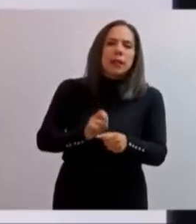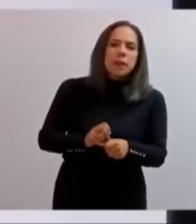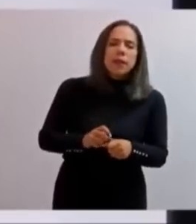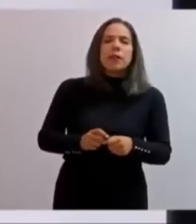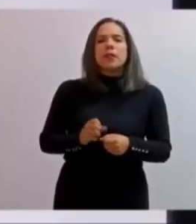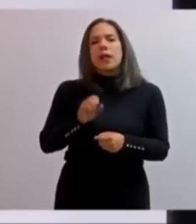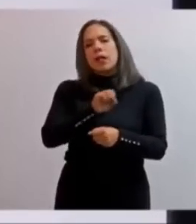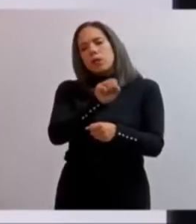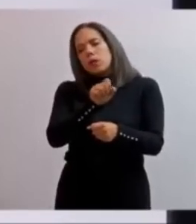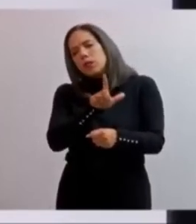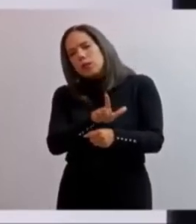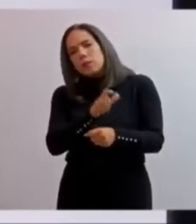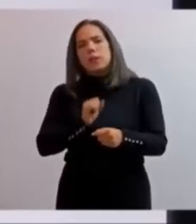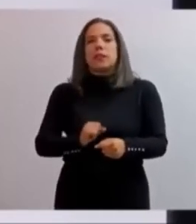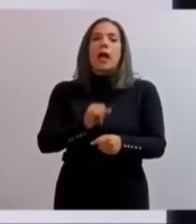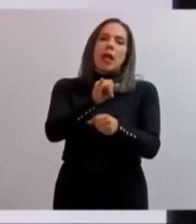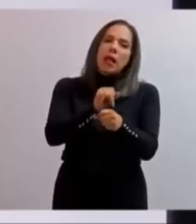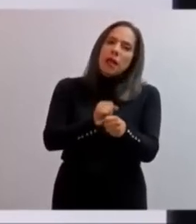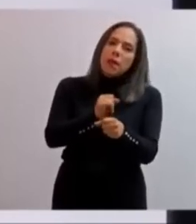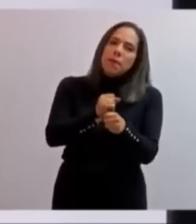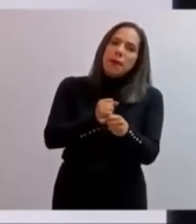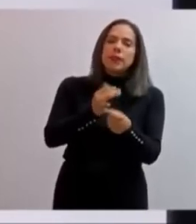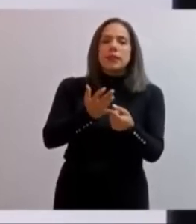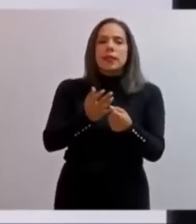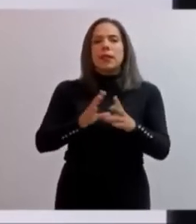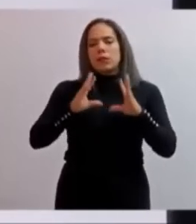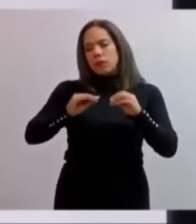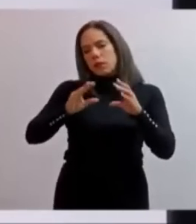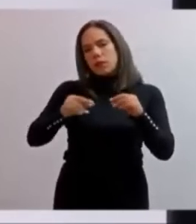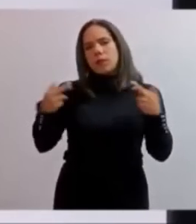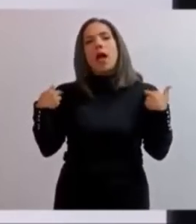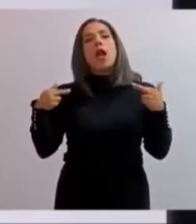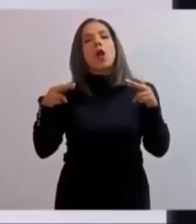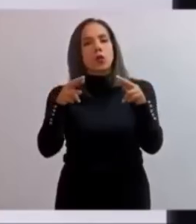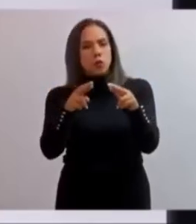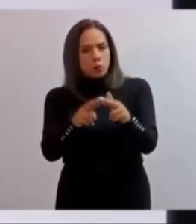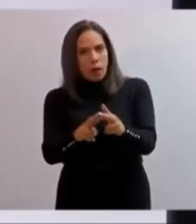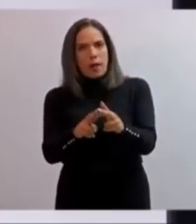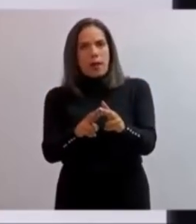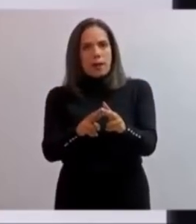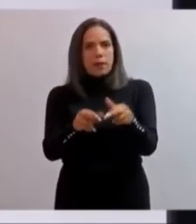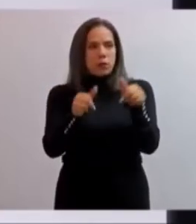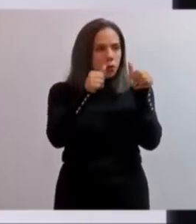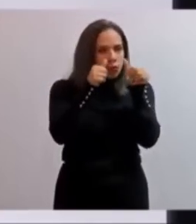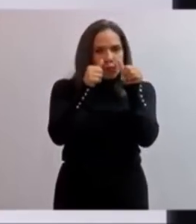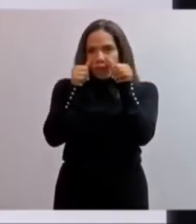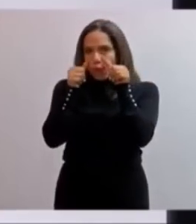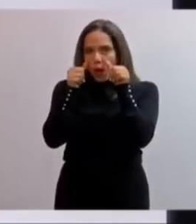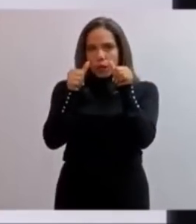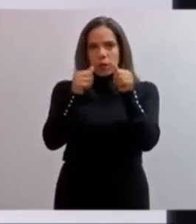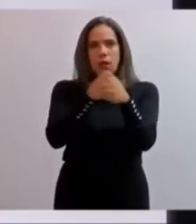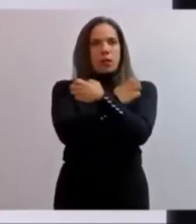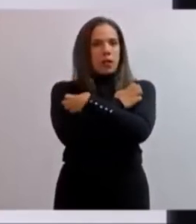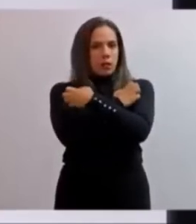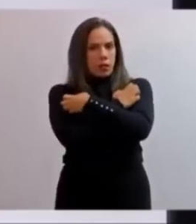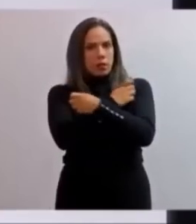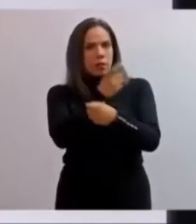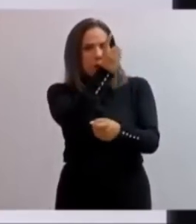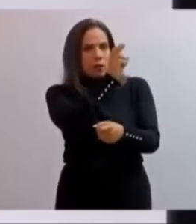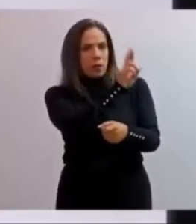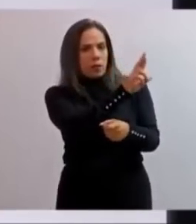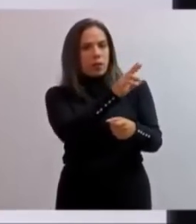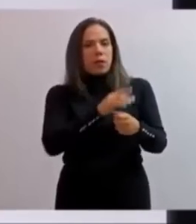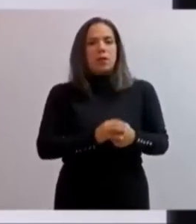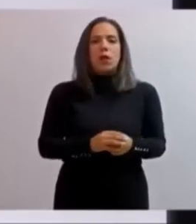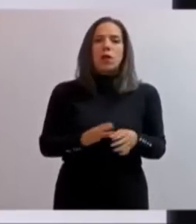personas investigadoras, formadoras de docentes, personal con funciones de supervisión, dirección,